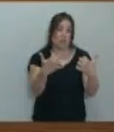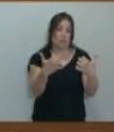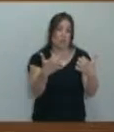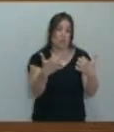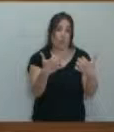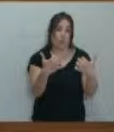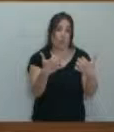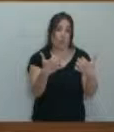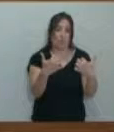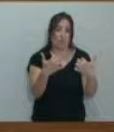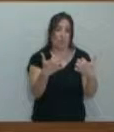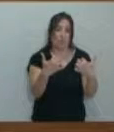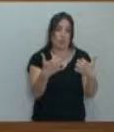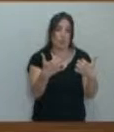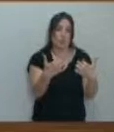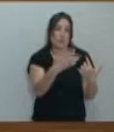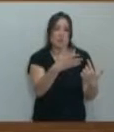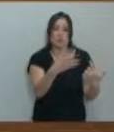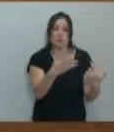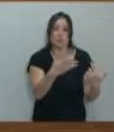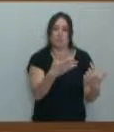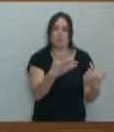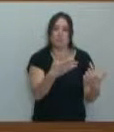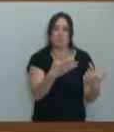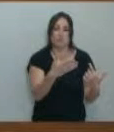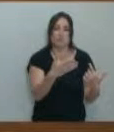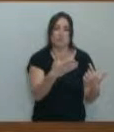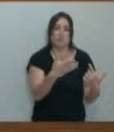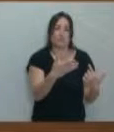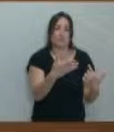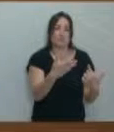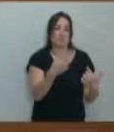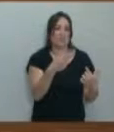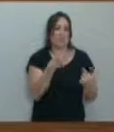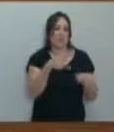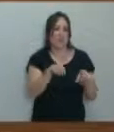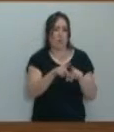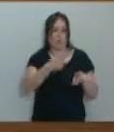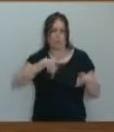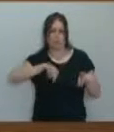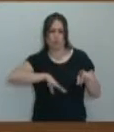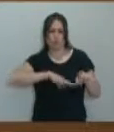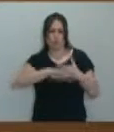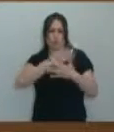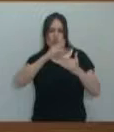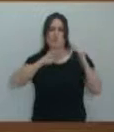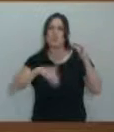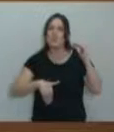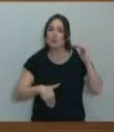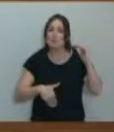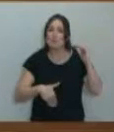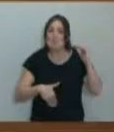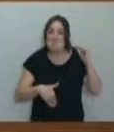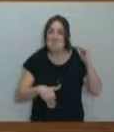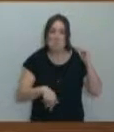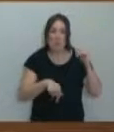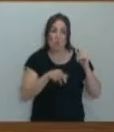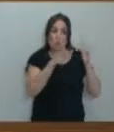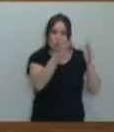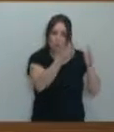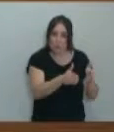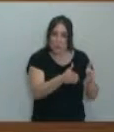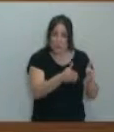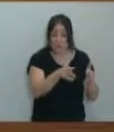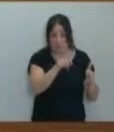entiendo, pero trata a este Parlamento como si fuésemos menores de edad. Usted, y si el Consejo Consultivo dice eso que usted